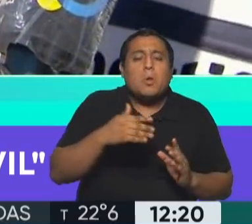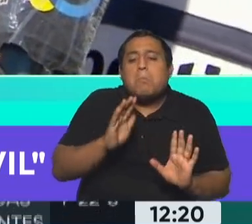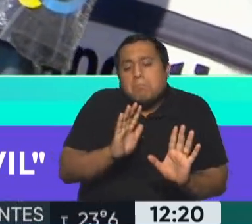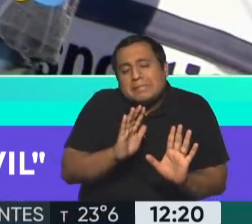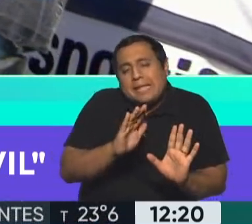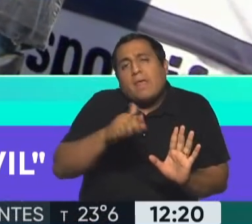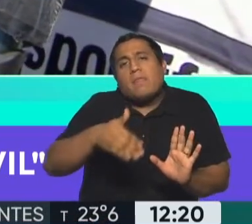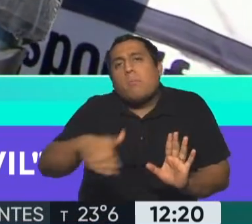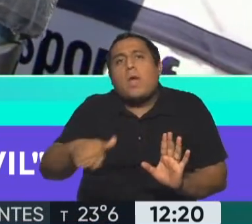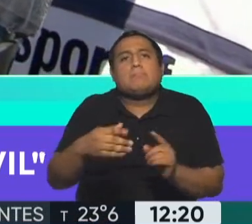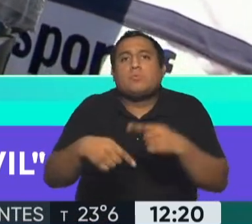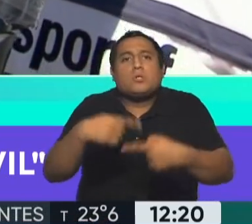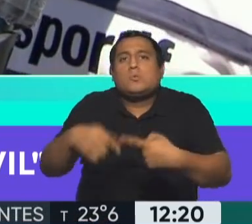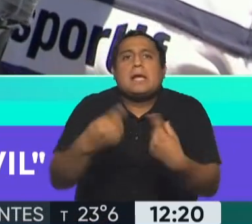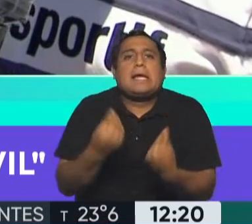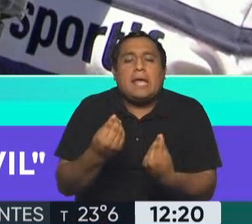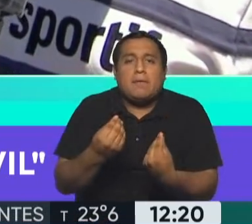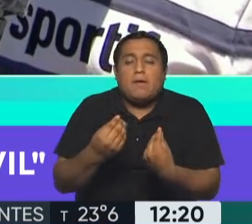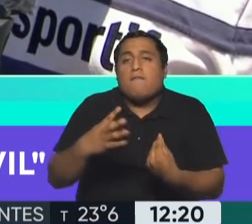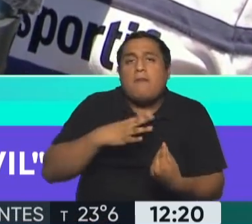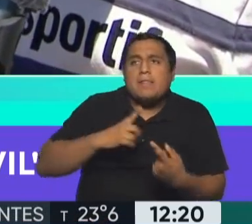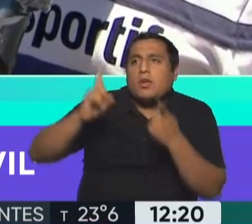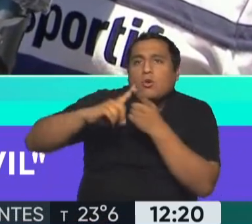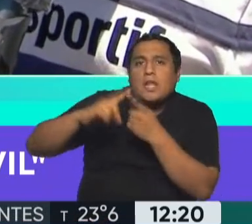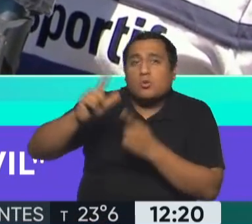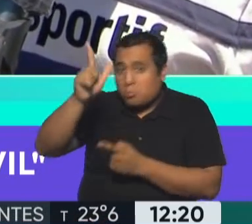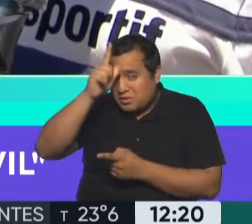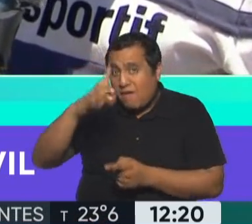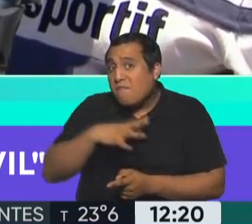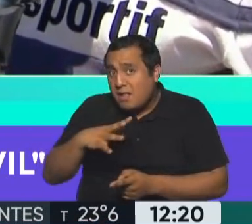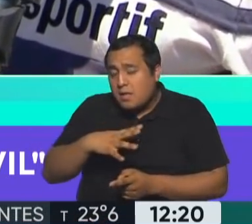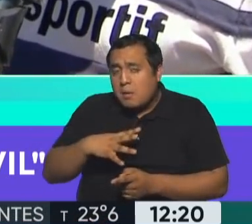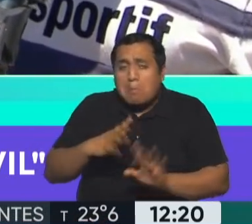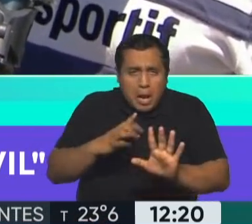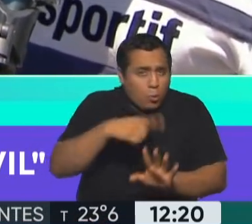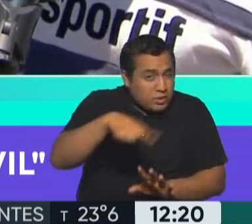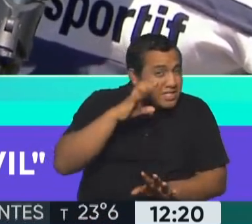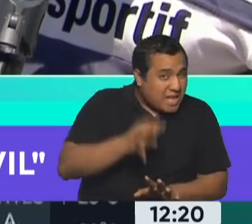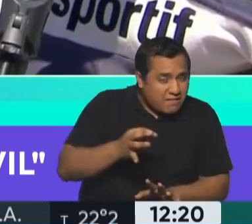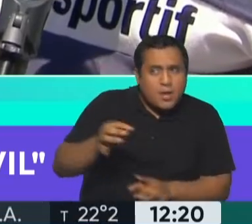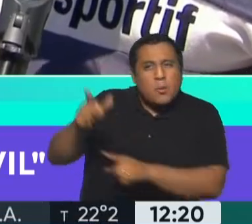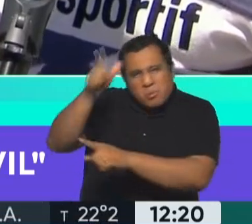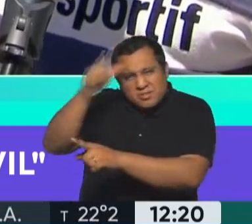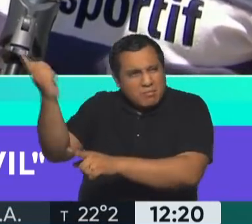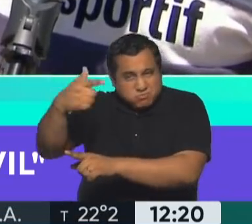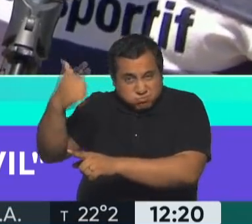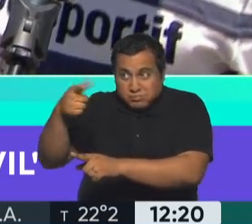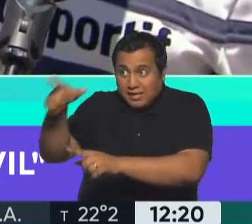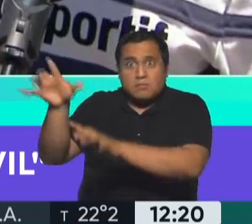decir, nos decía Cinta que no han tenido contacto con la policía, pero ¿saben si los efectivos están detenidos,